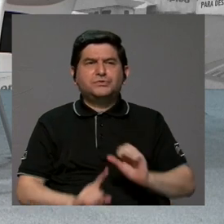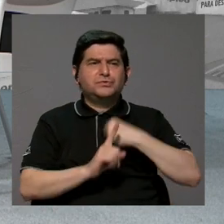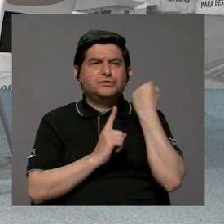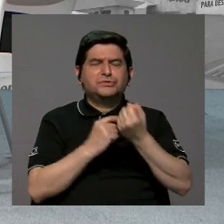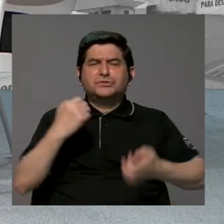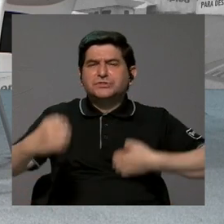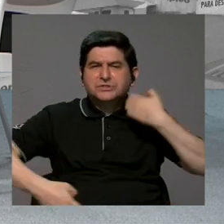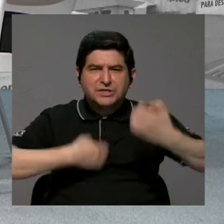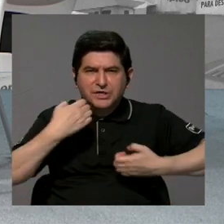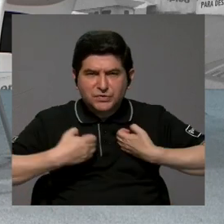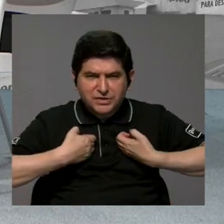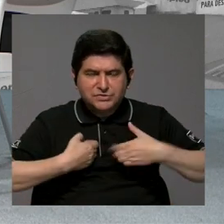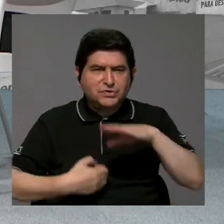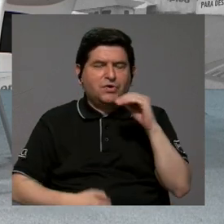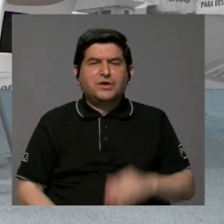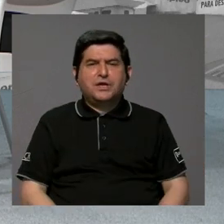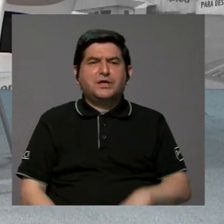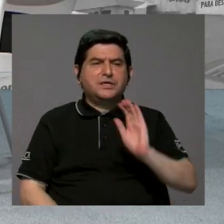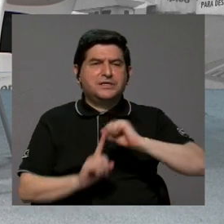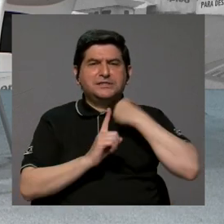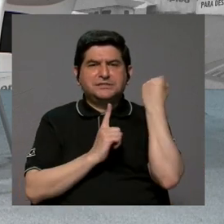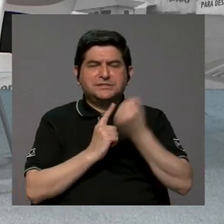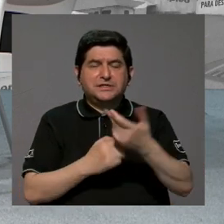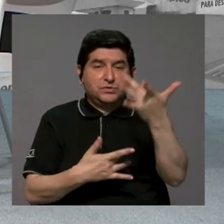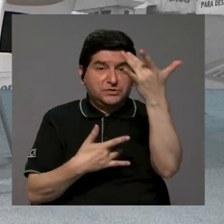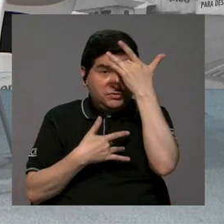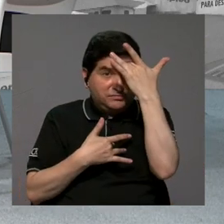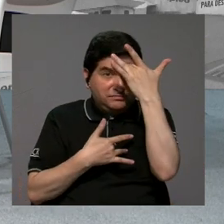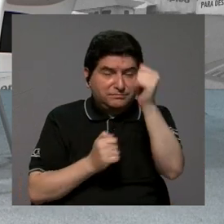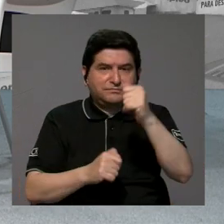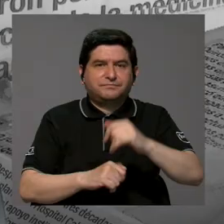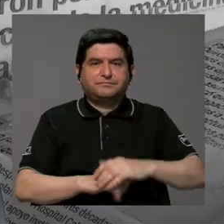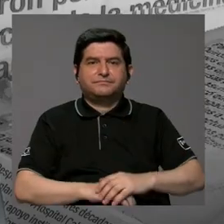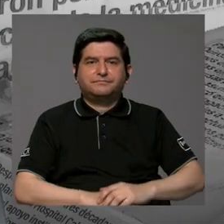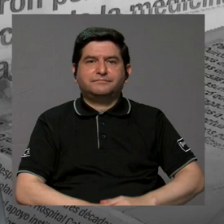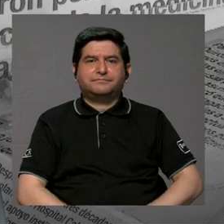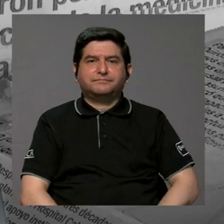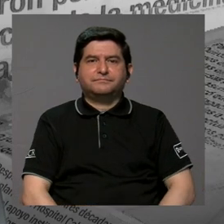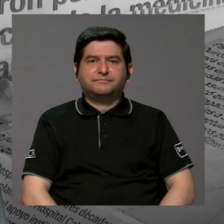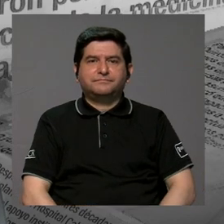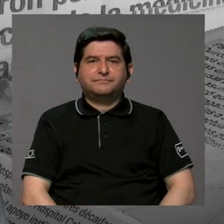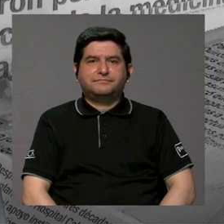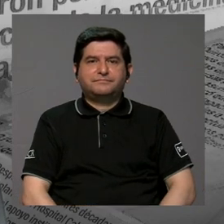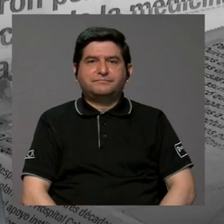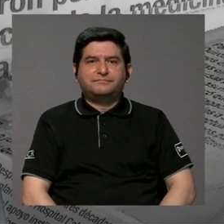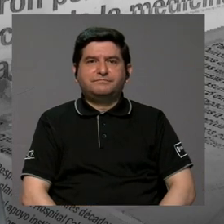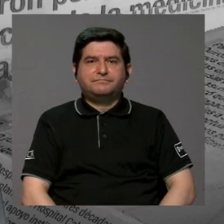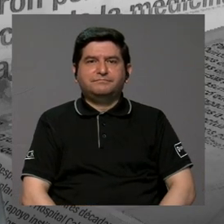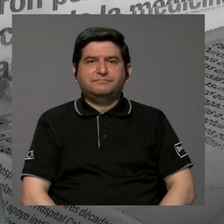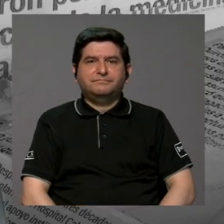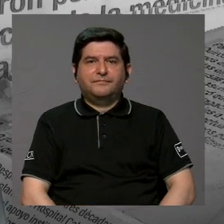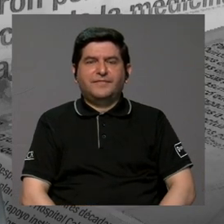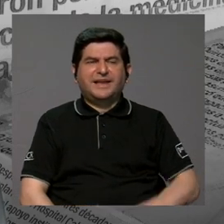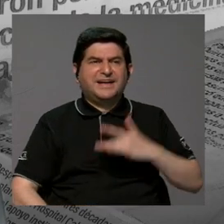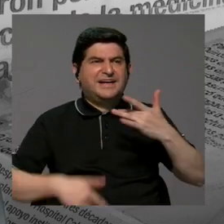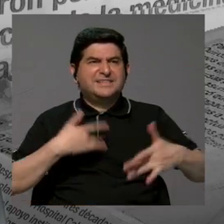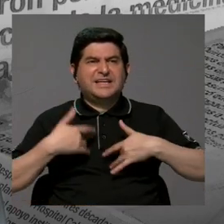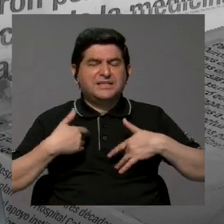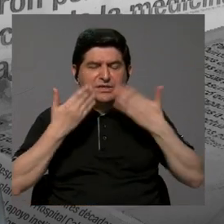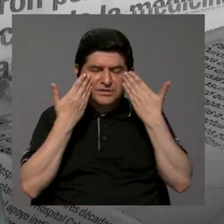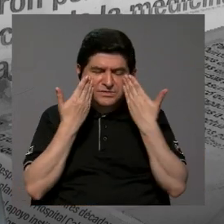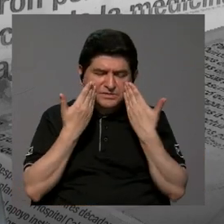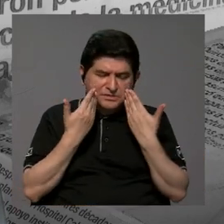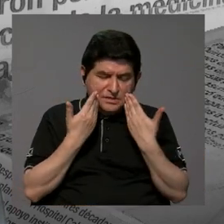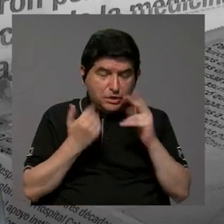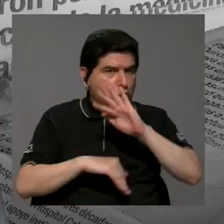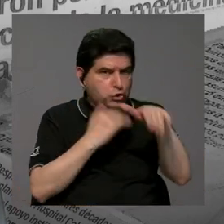estabilidad emocional y también en su estabilidad, en su patología, ¿verdad? Entonces, se sienten